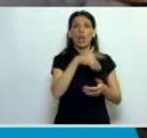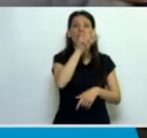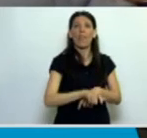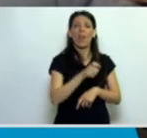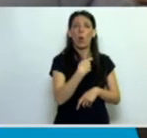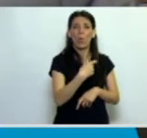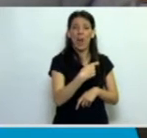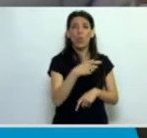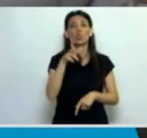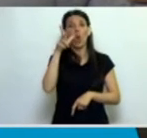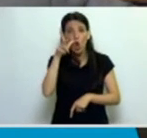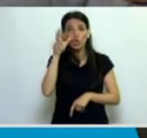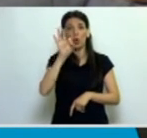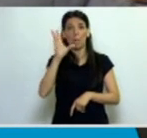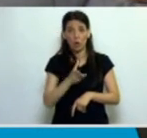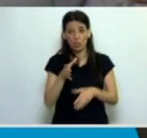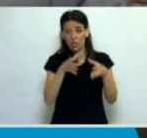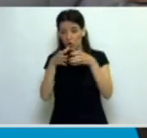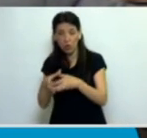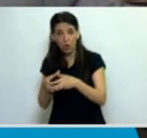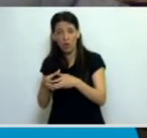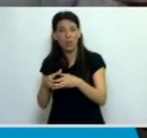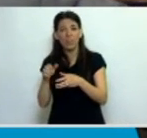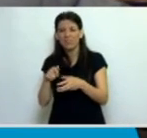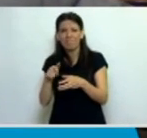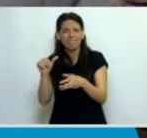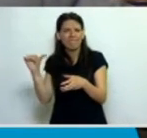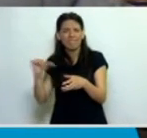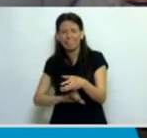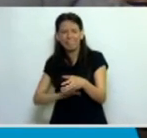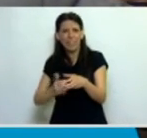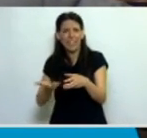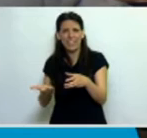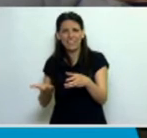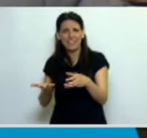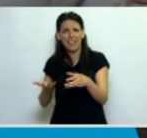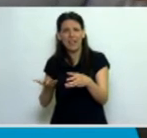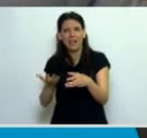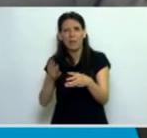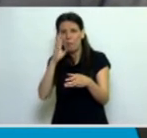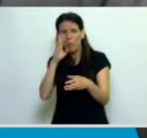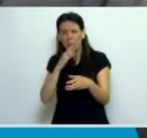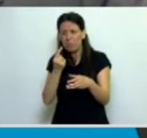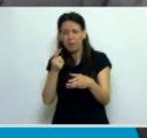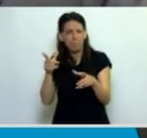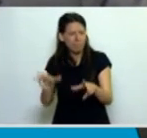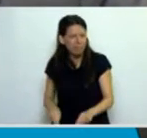país no llegan con los ingresos a fin de mes.